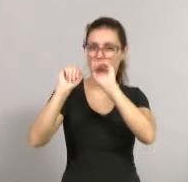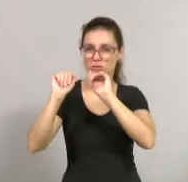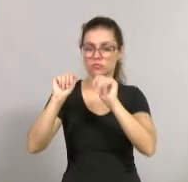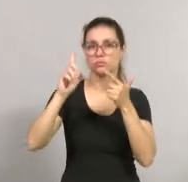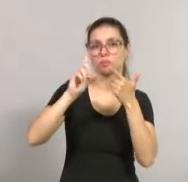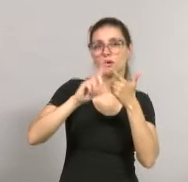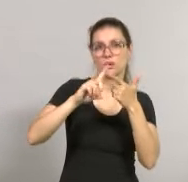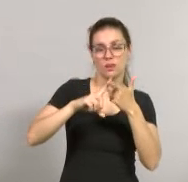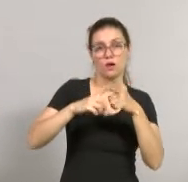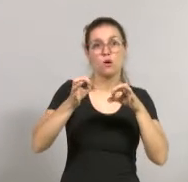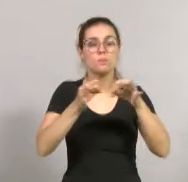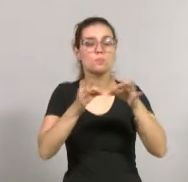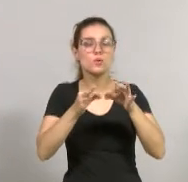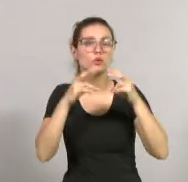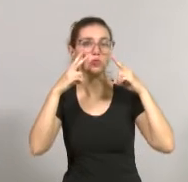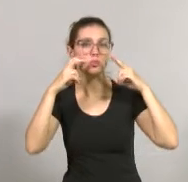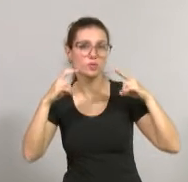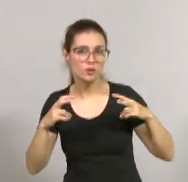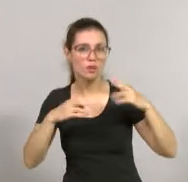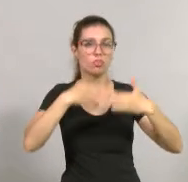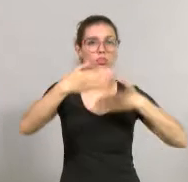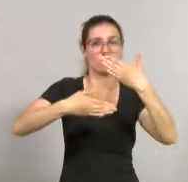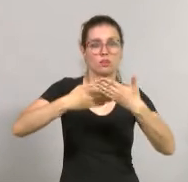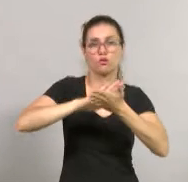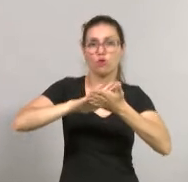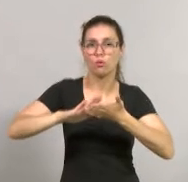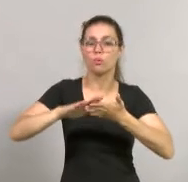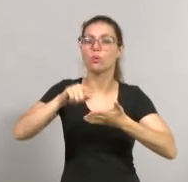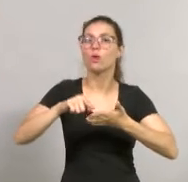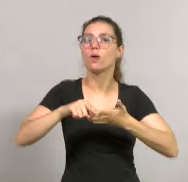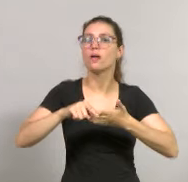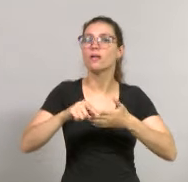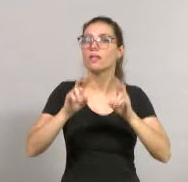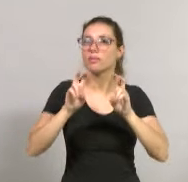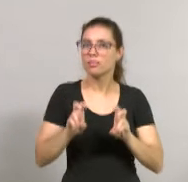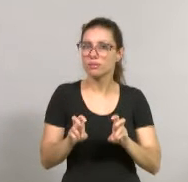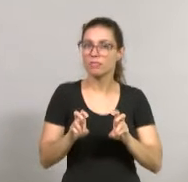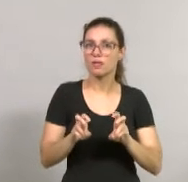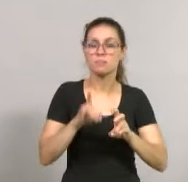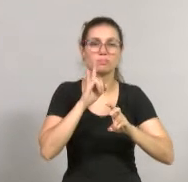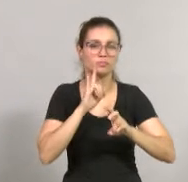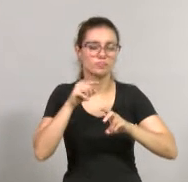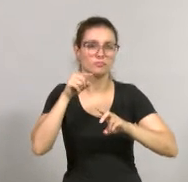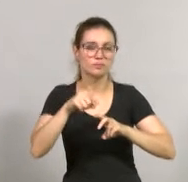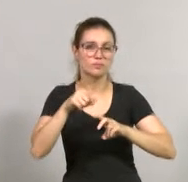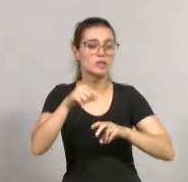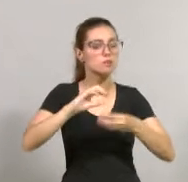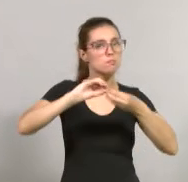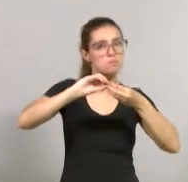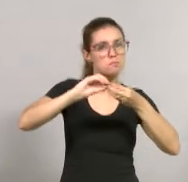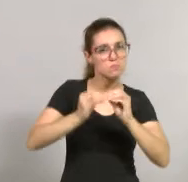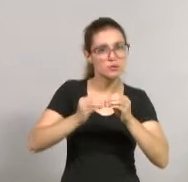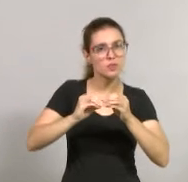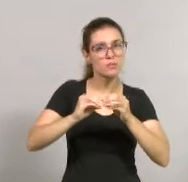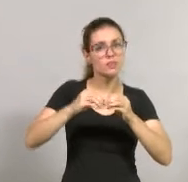un proyecto de investigación, desarrollo e innovación en el tratamiento del lactosuero, que es una de las problemáticas